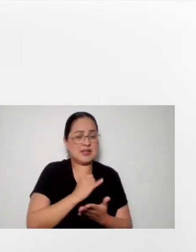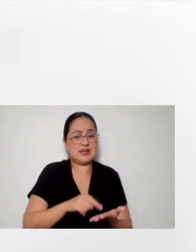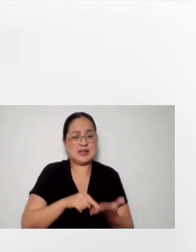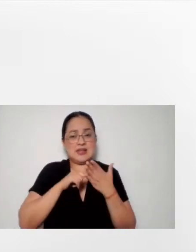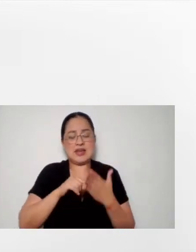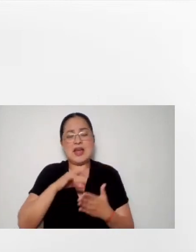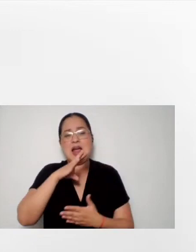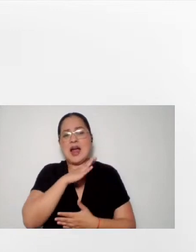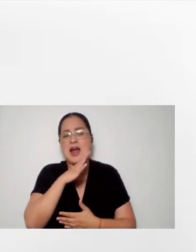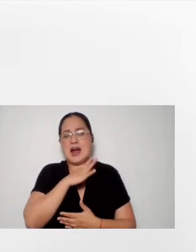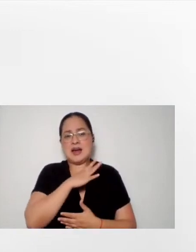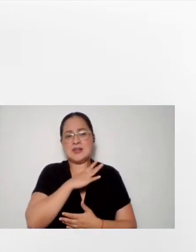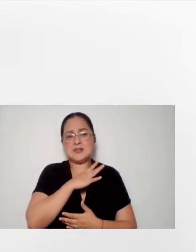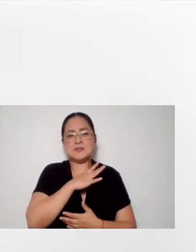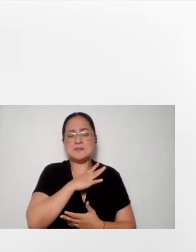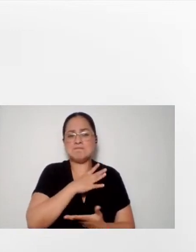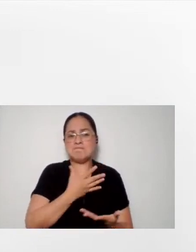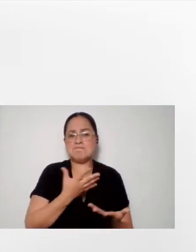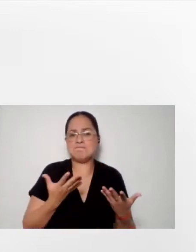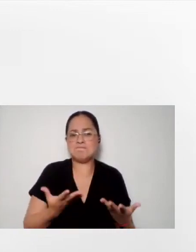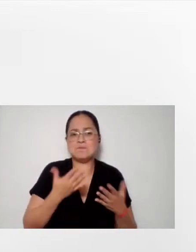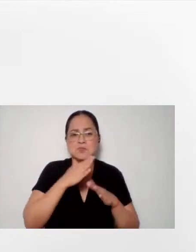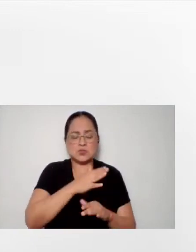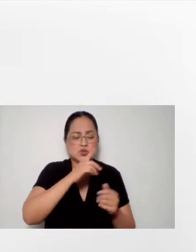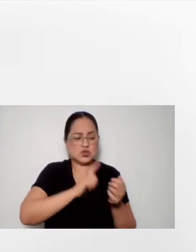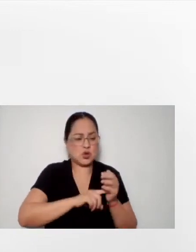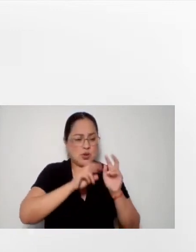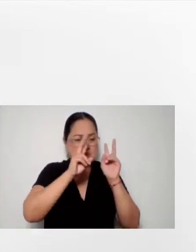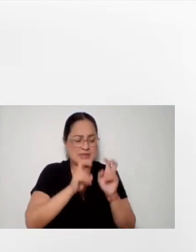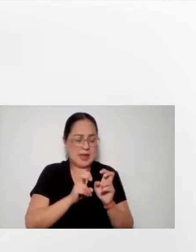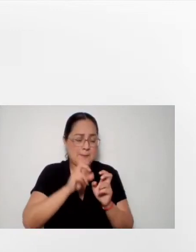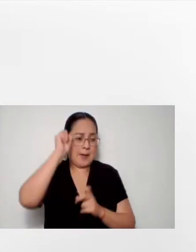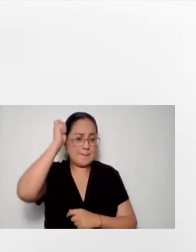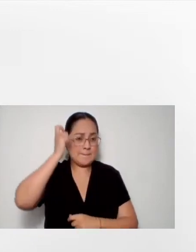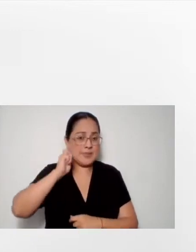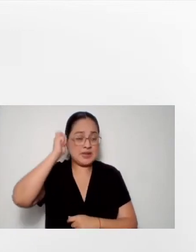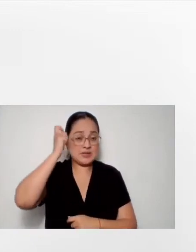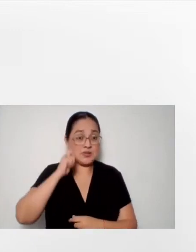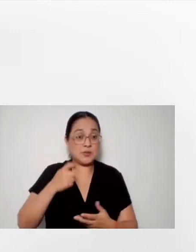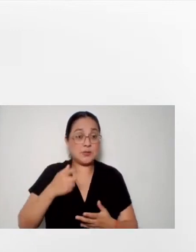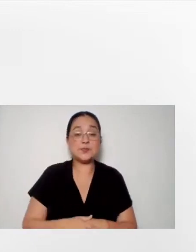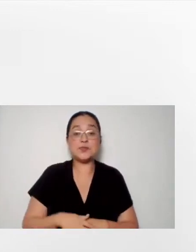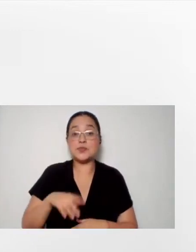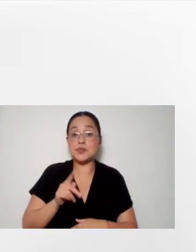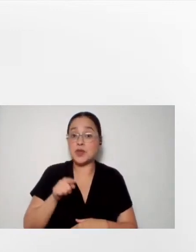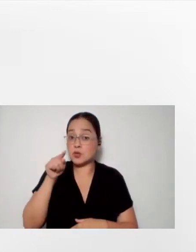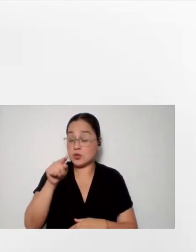criterios en el tema de alimentos, pero ustedes consideran que